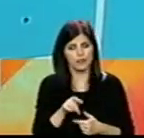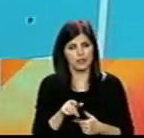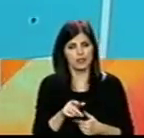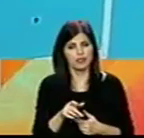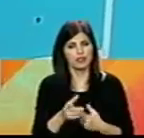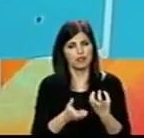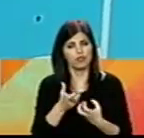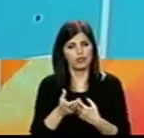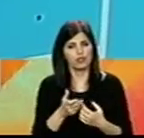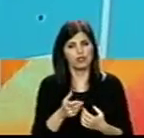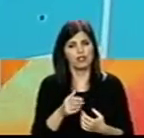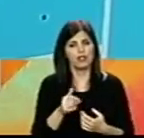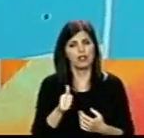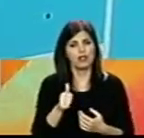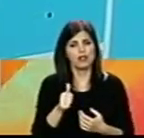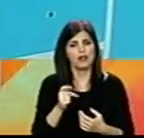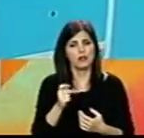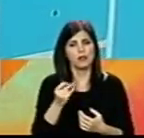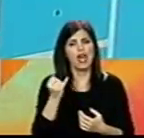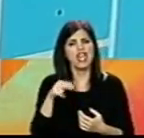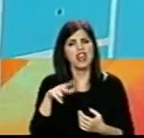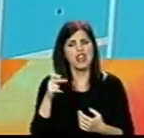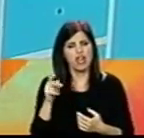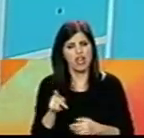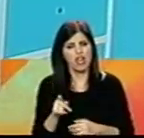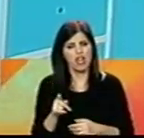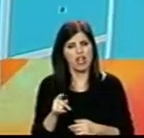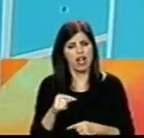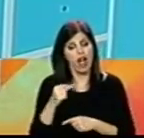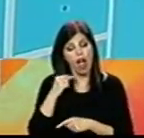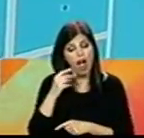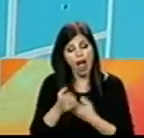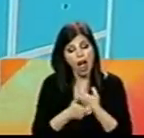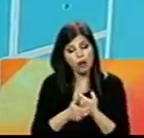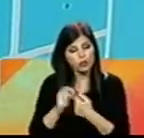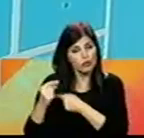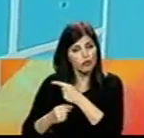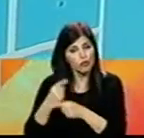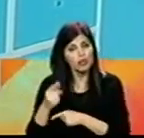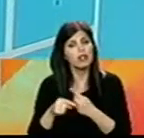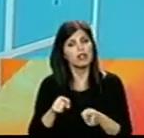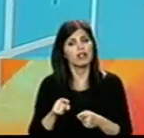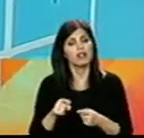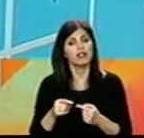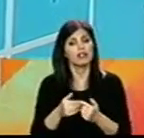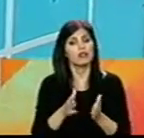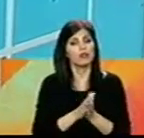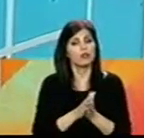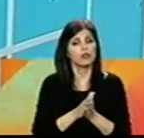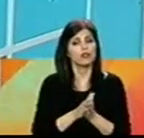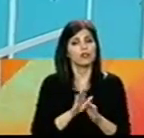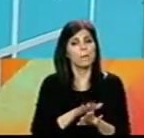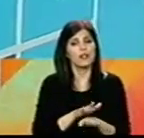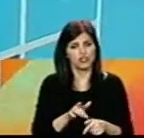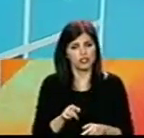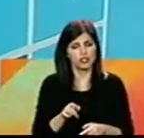de las elaboraciones bilbaína. Sí, tradicionales en la cocina tradicional para elaborar pues muchos todos los pescados. En la cocina vasca hay